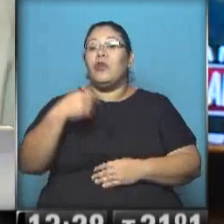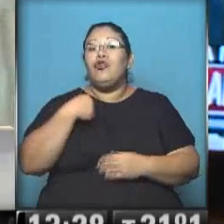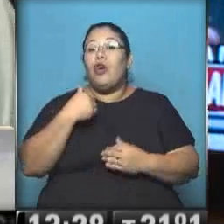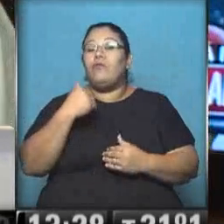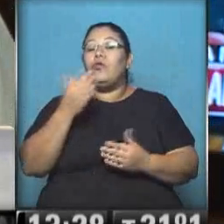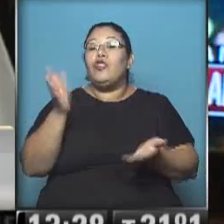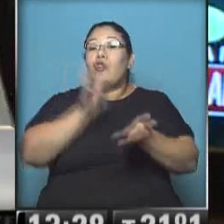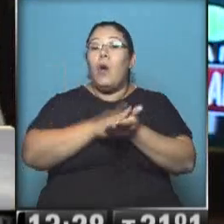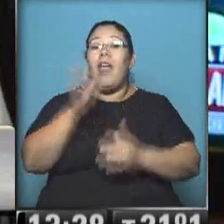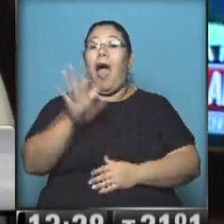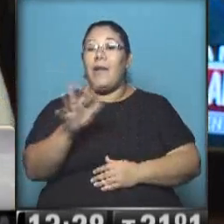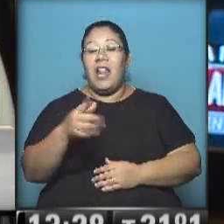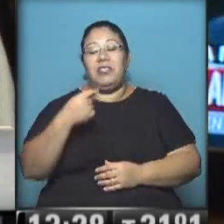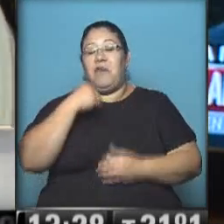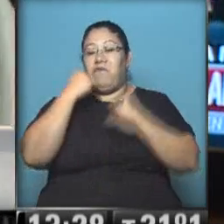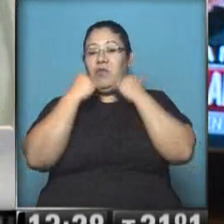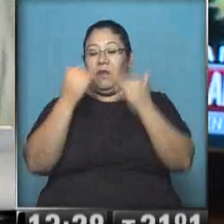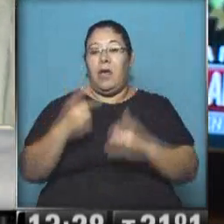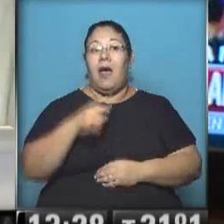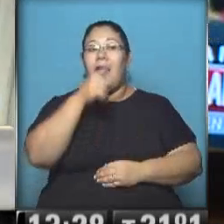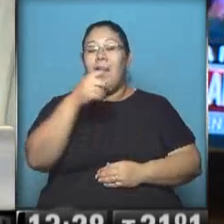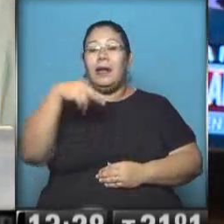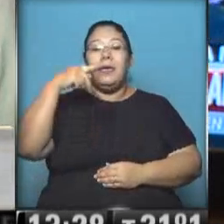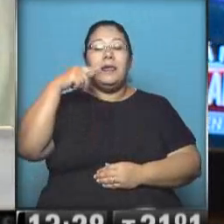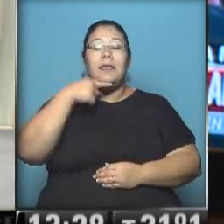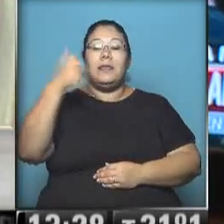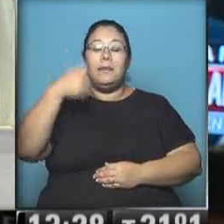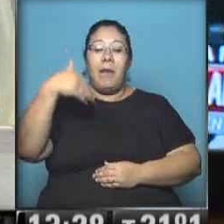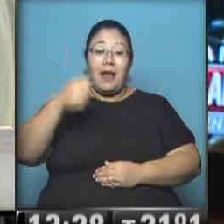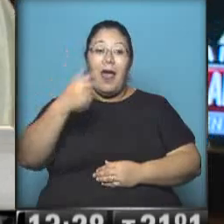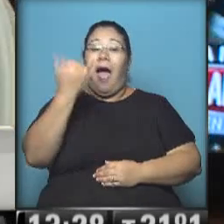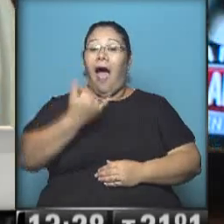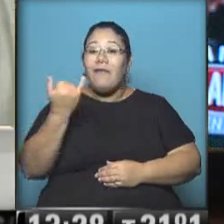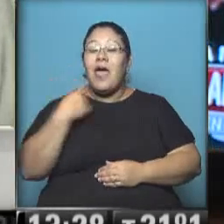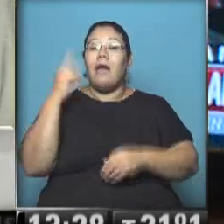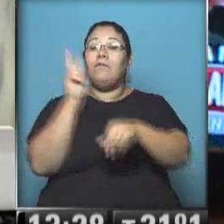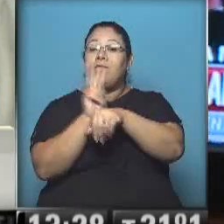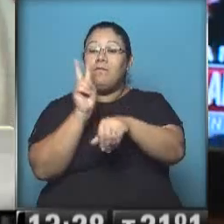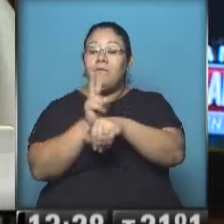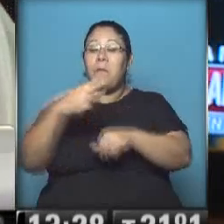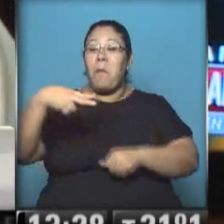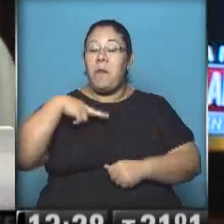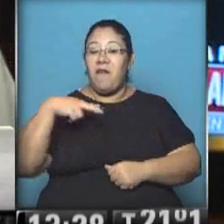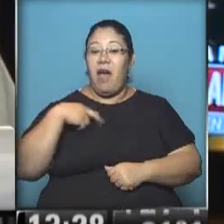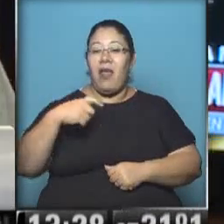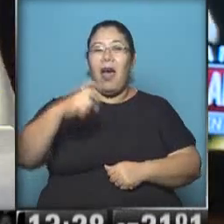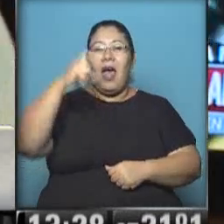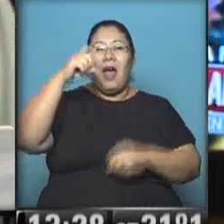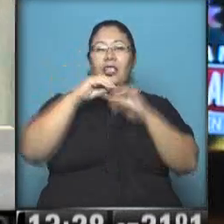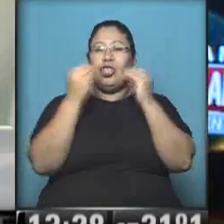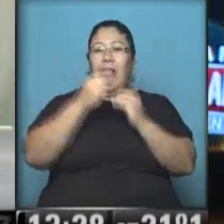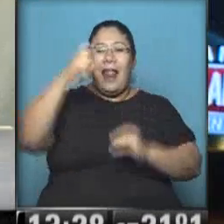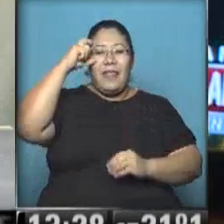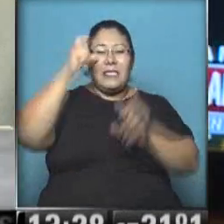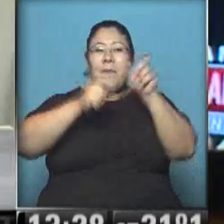las amenazas. Pero él tenía una custodia de 10 hombres de la Policía Federal, que era rotativa, permanentemente estaba custodiado. Y si sentía que tenía